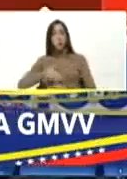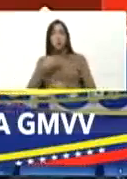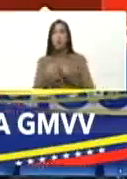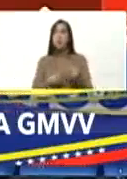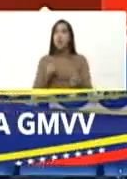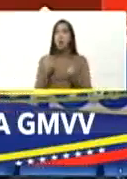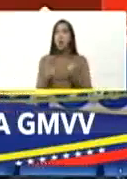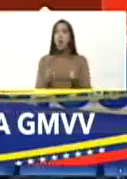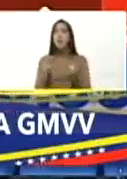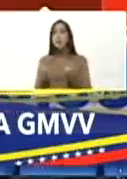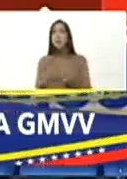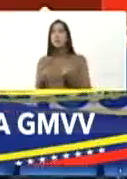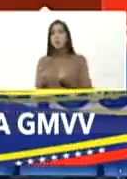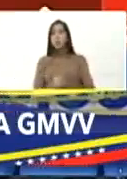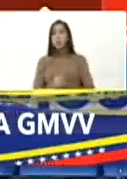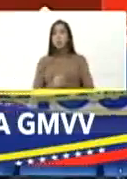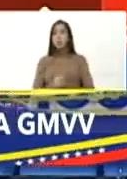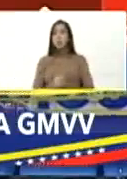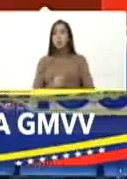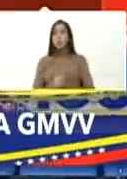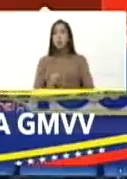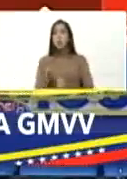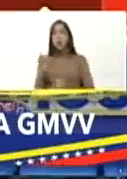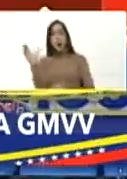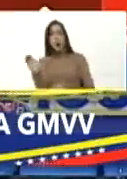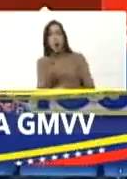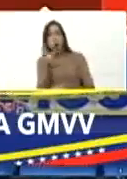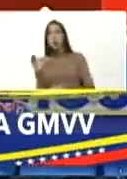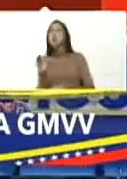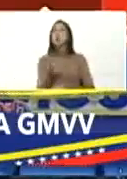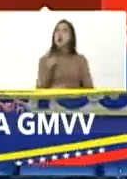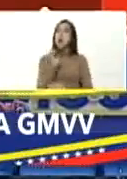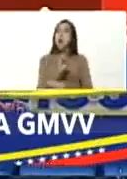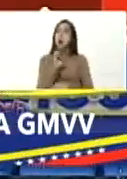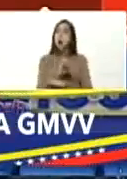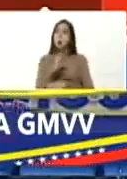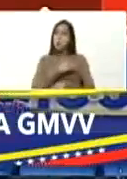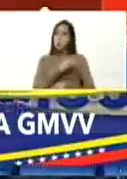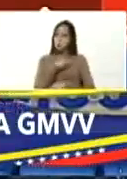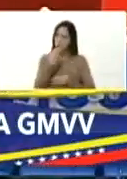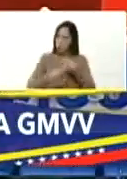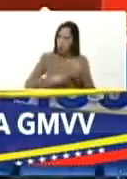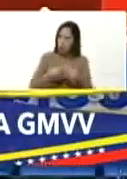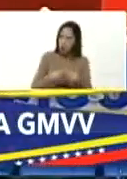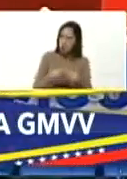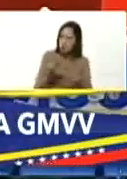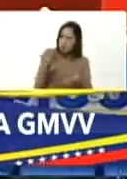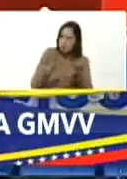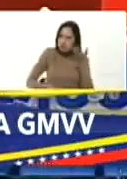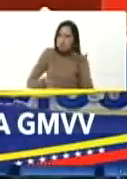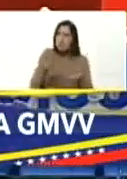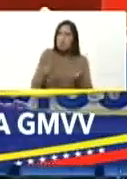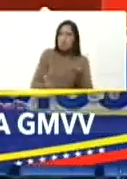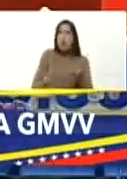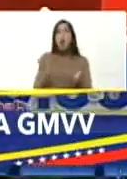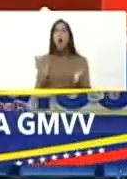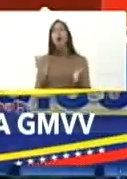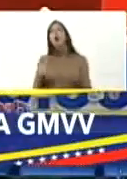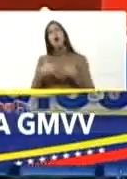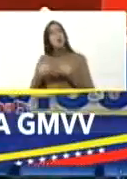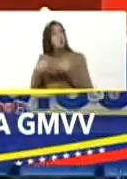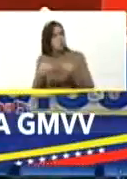capitalismo? ¿Esto lo hacen en Colombia, en Ecuador, en Chile? ¿Esto lo hacen en Estados Unidos? Entregarle